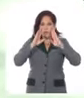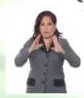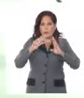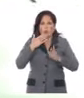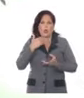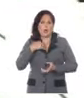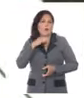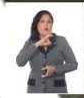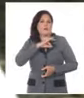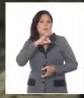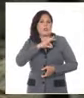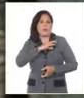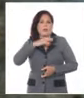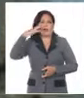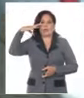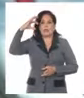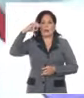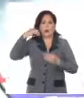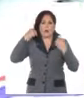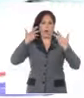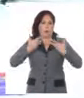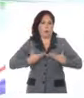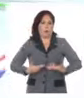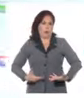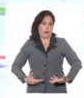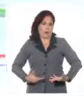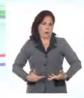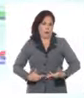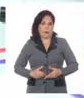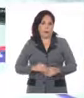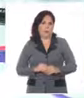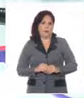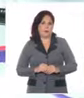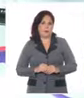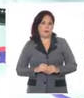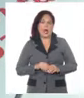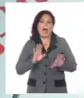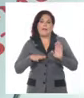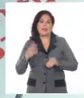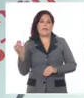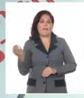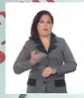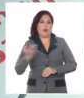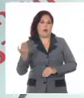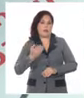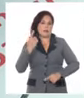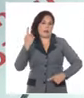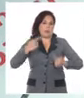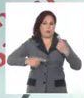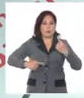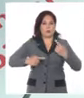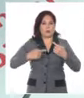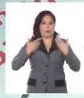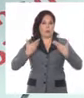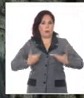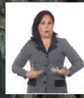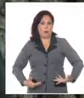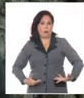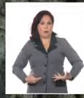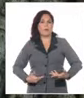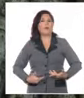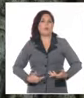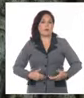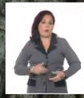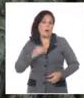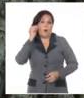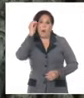sentíamos la psicología en nuestro cuerpo y cómo hemos sentido la violencia en nuestro cuerpo, cómo la hemos sentido, la sentimos o creemos